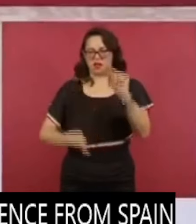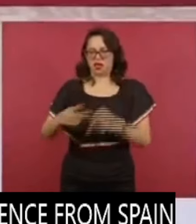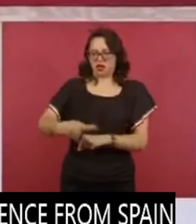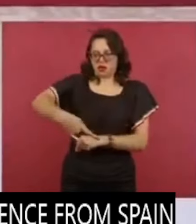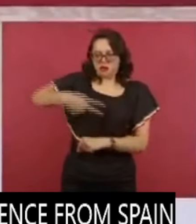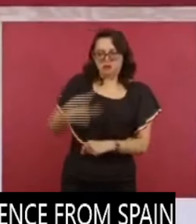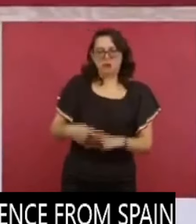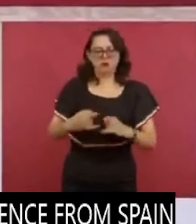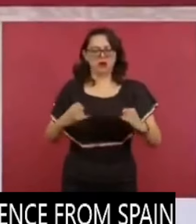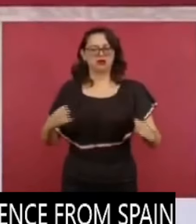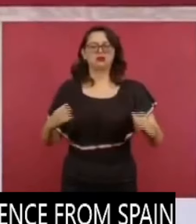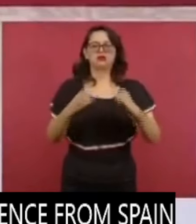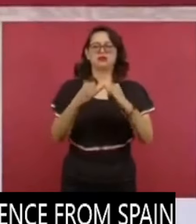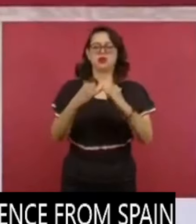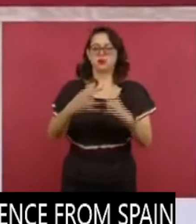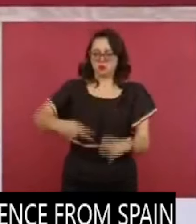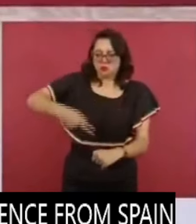al pueblo de México.